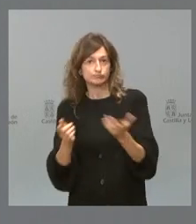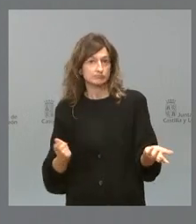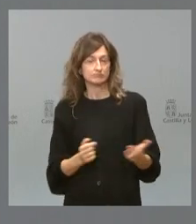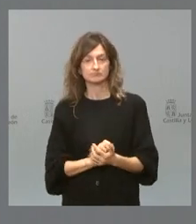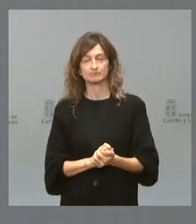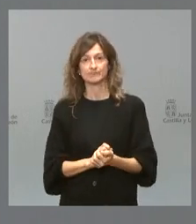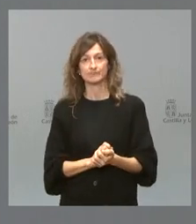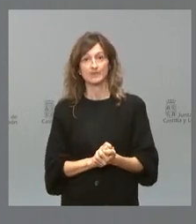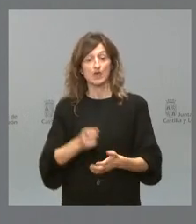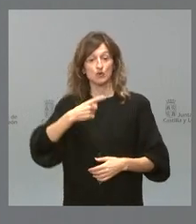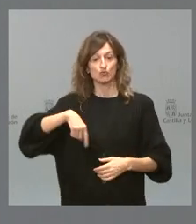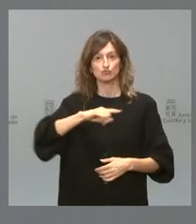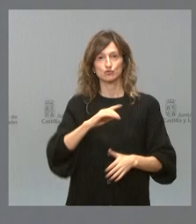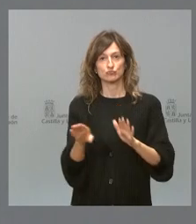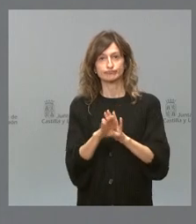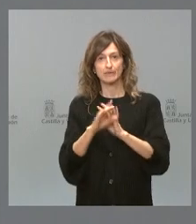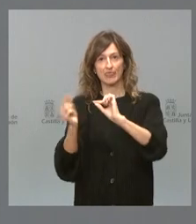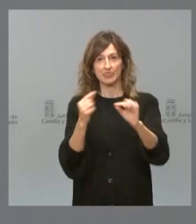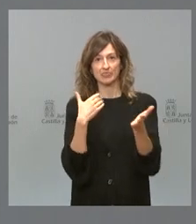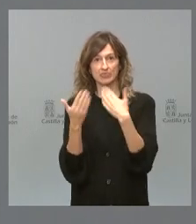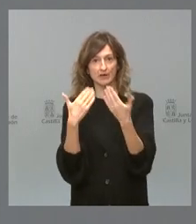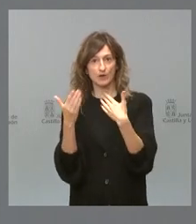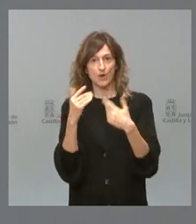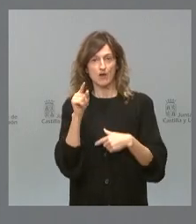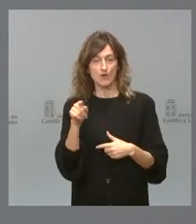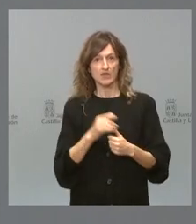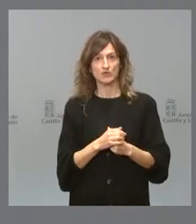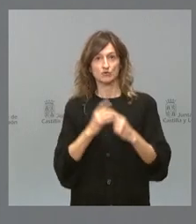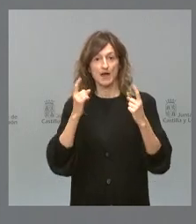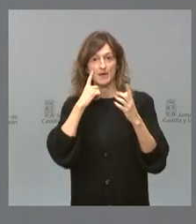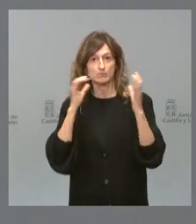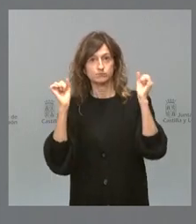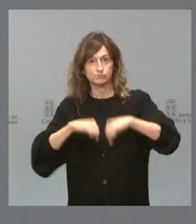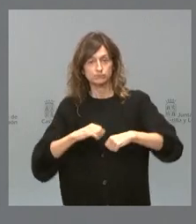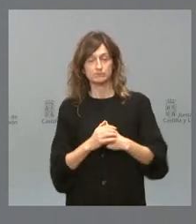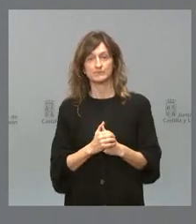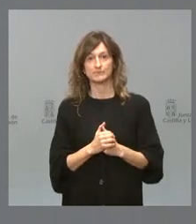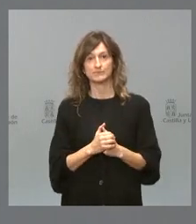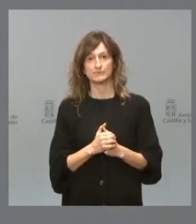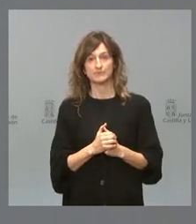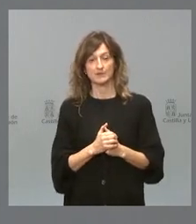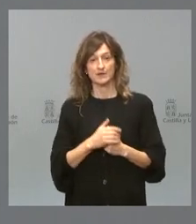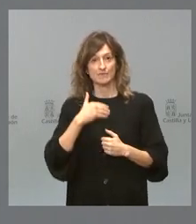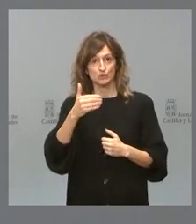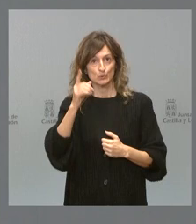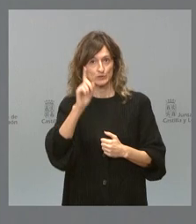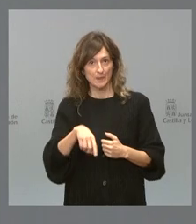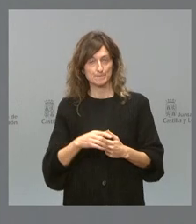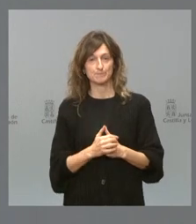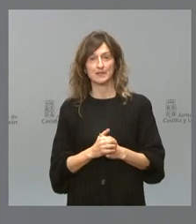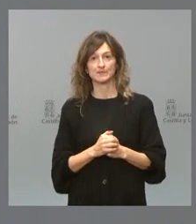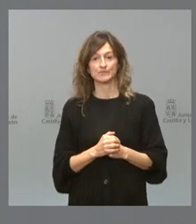nosotros Seguiremos dialogando con ellos intentando llegar a acuerdos Y eso es lo que haremos en el futuro y